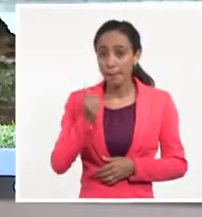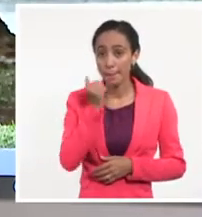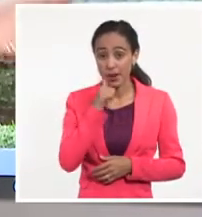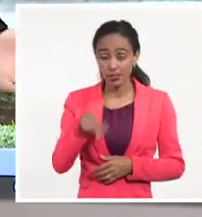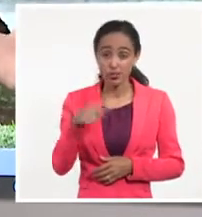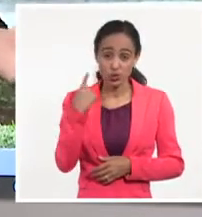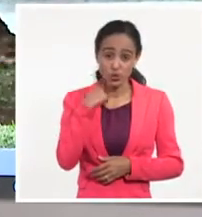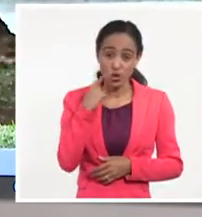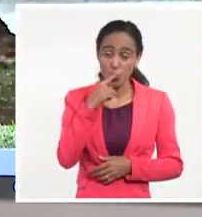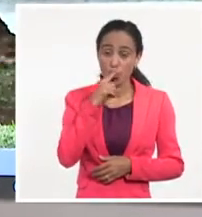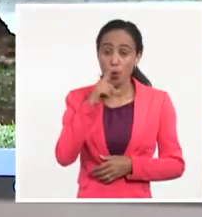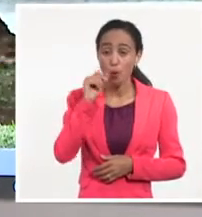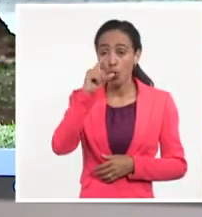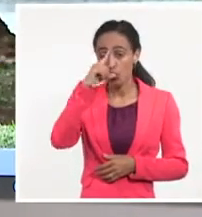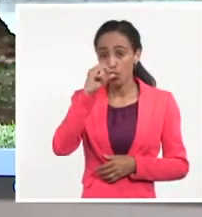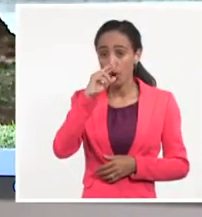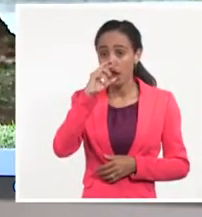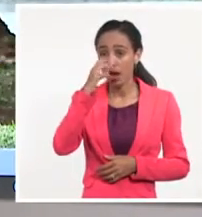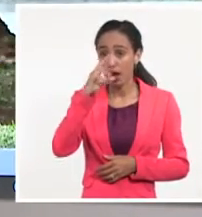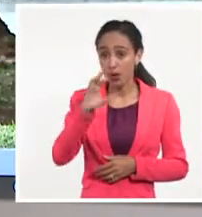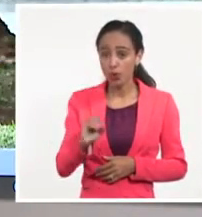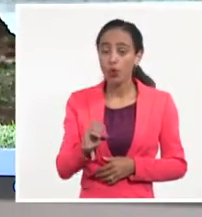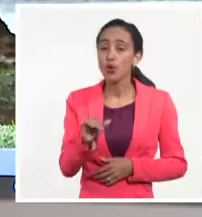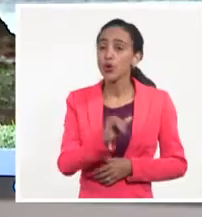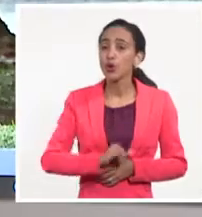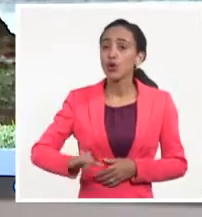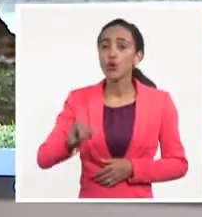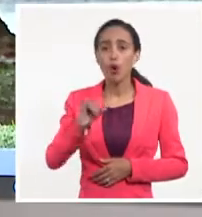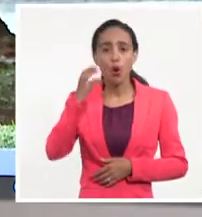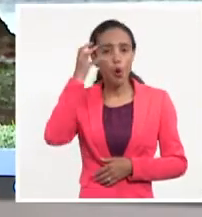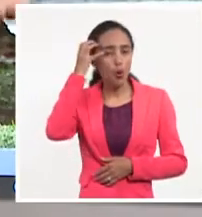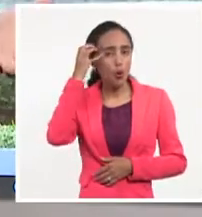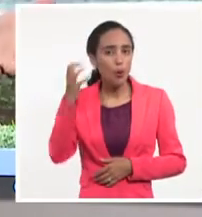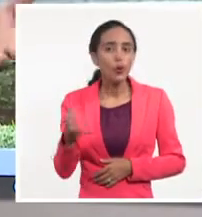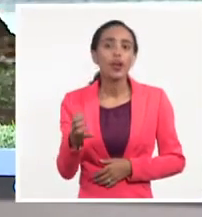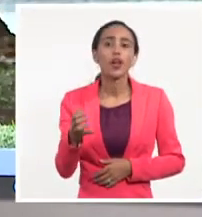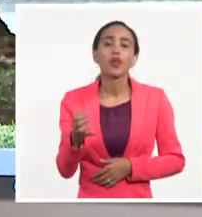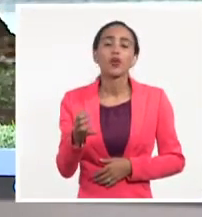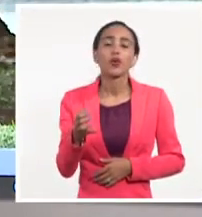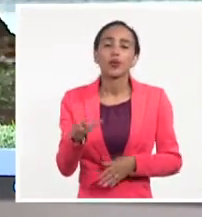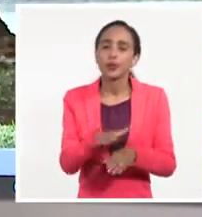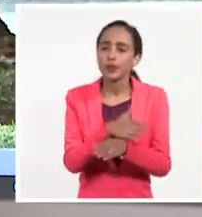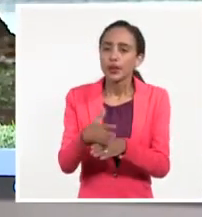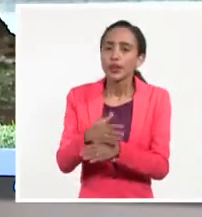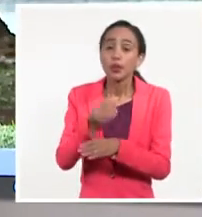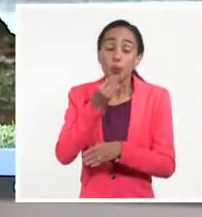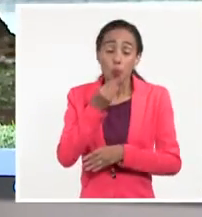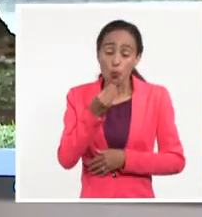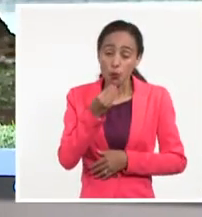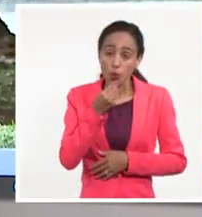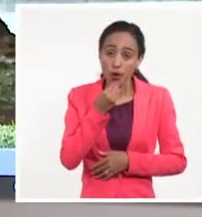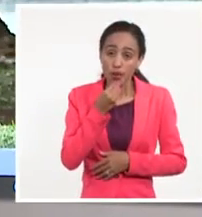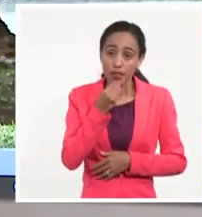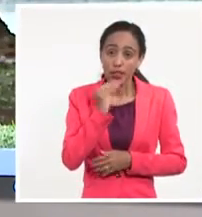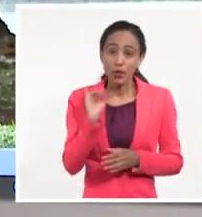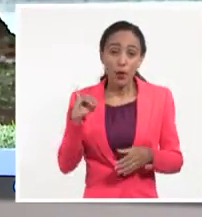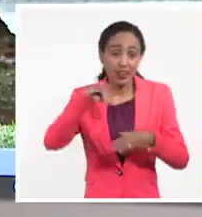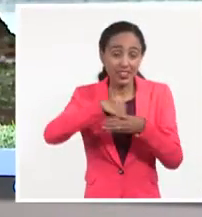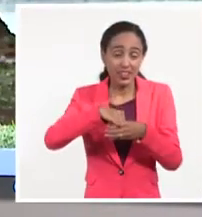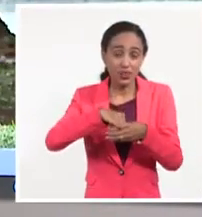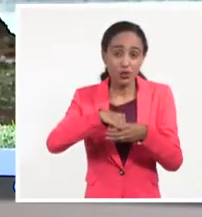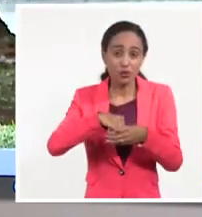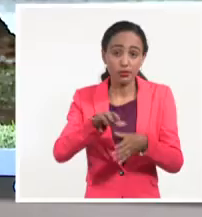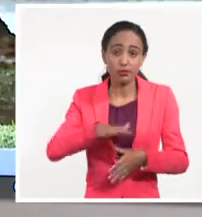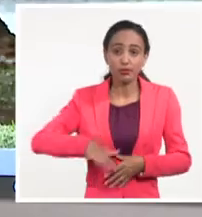Bolsonaro, y además su giro hacia un gobierno más moderado pudiera impulsar una integración regional erosionada